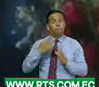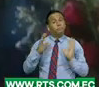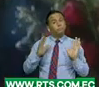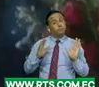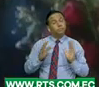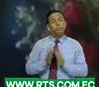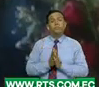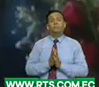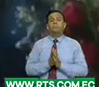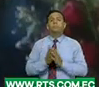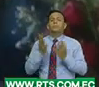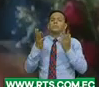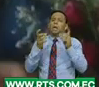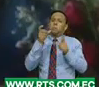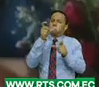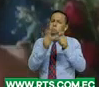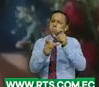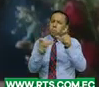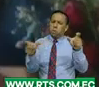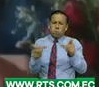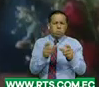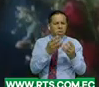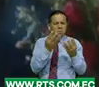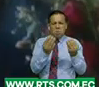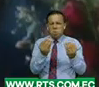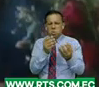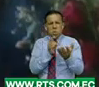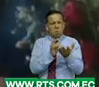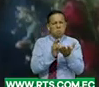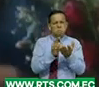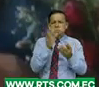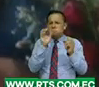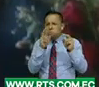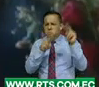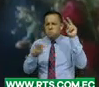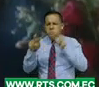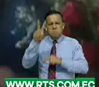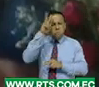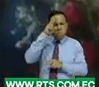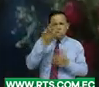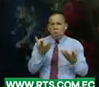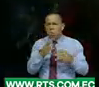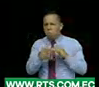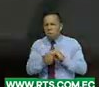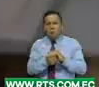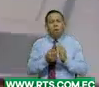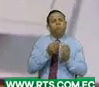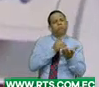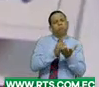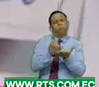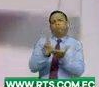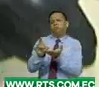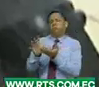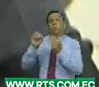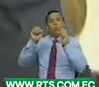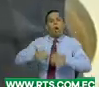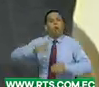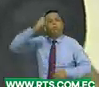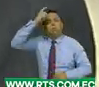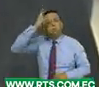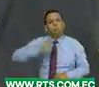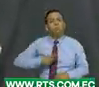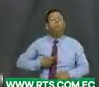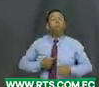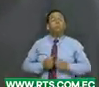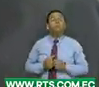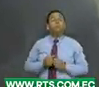que separar a ley o ministerio son pública por ese tipo de actos de corrupción se tendrán que y así estarían avanzando las investigaciones sobre